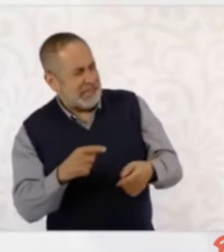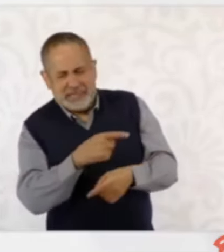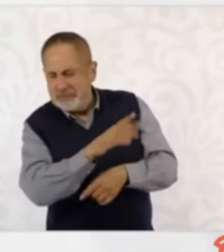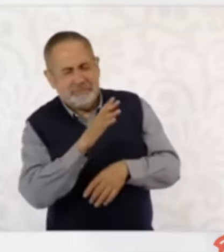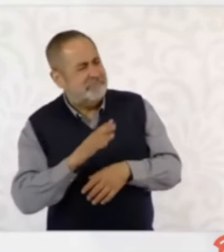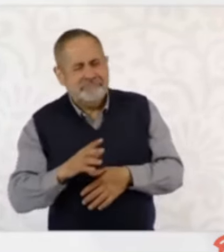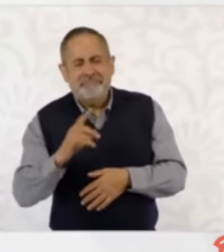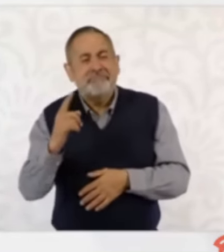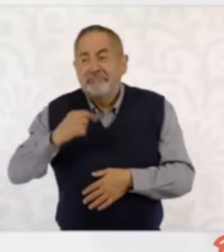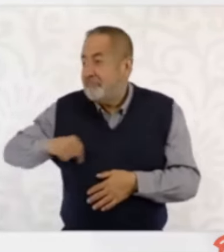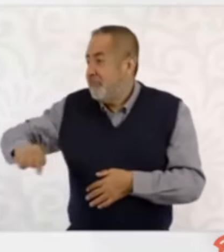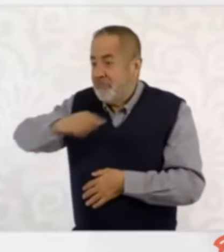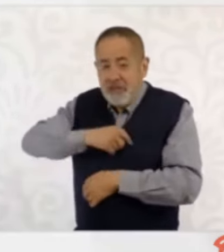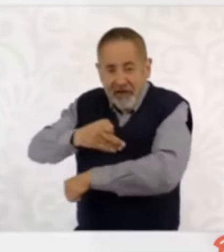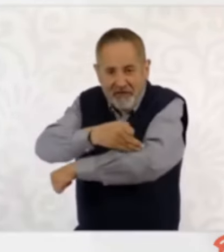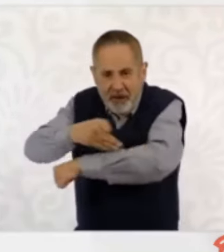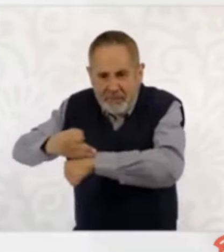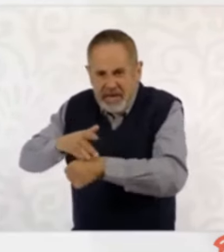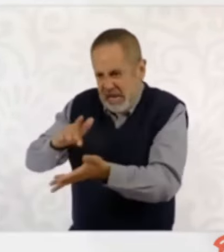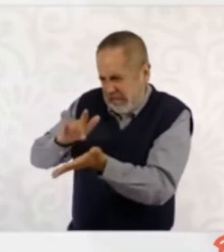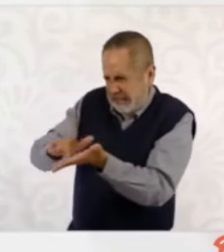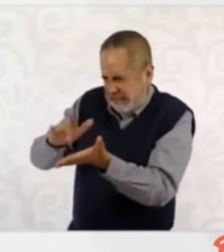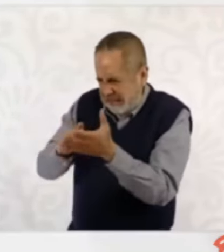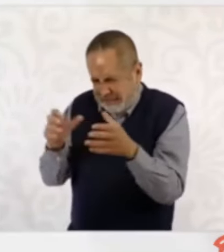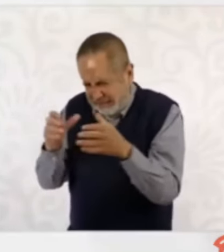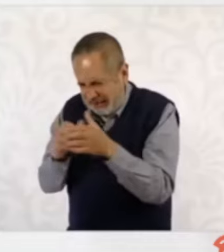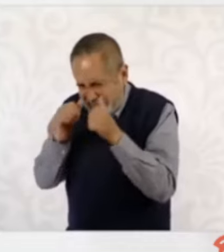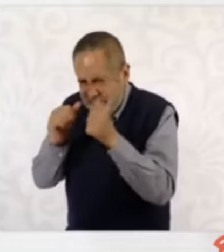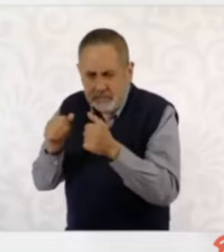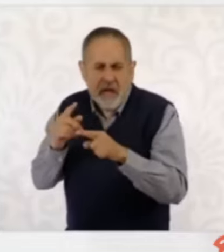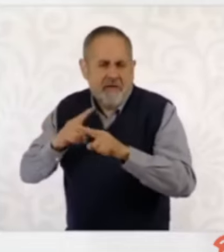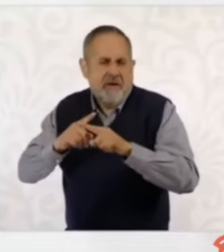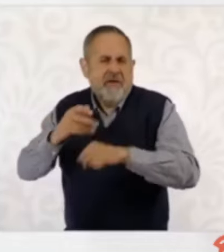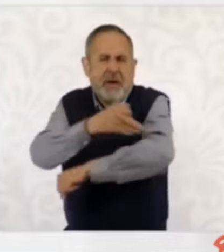el núcleo familiar, el apoyo a la familia, diversa también,